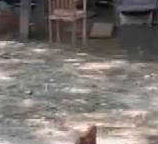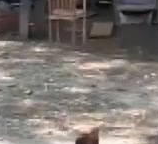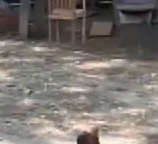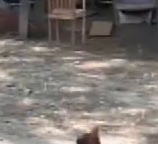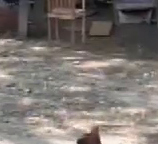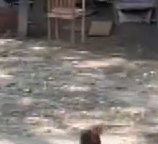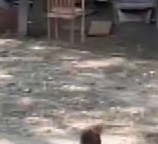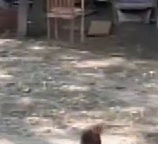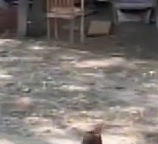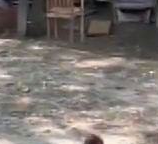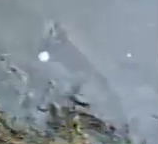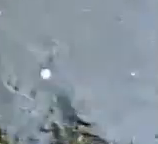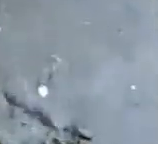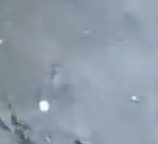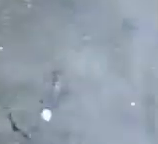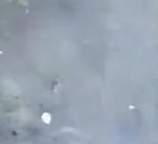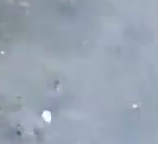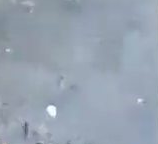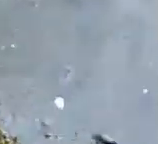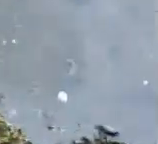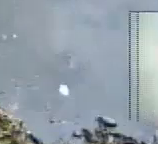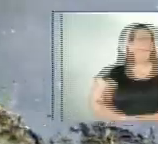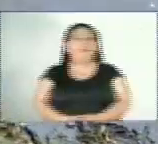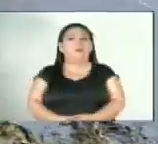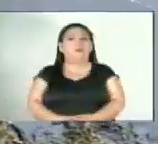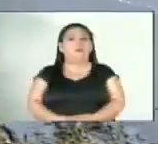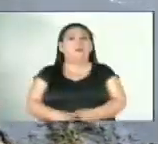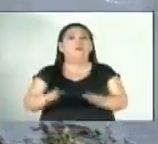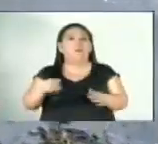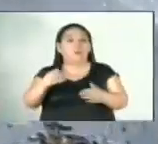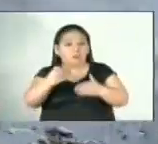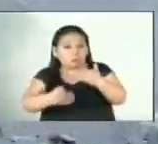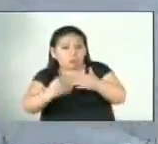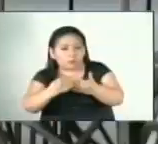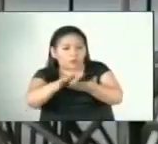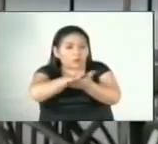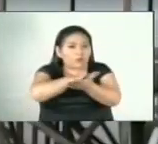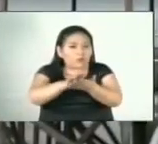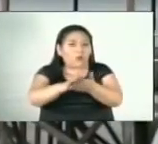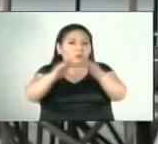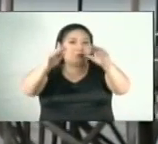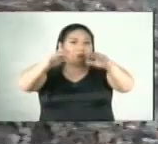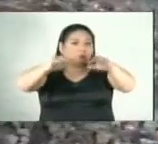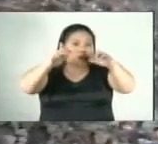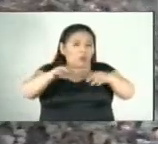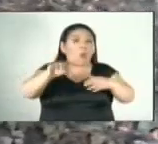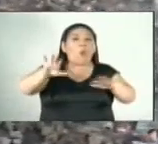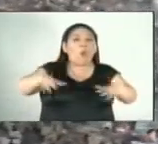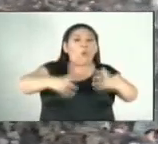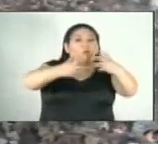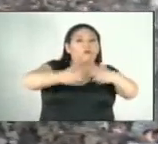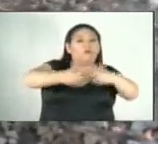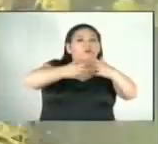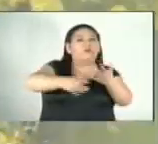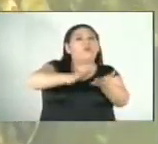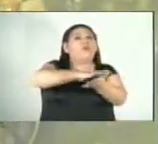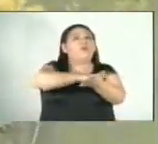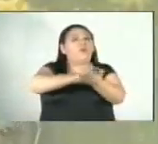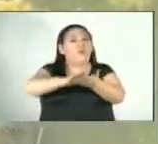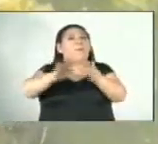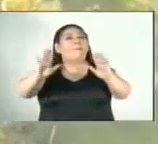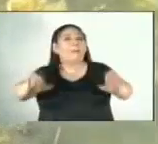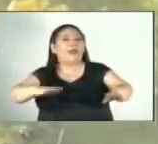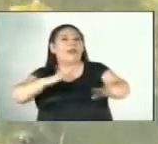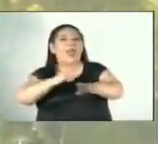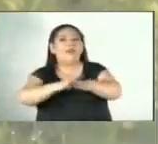ejecutar están un reordenamiento territorial, tratamiento de aguas residuales y sistema ultrasónicos para evitar